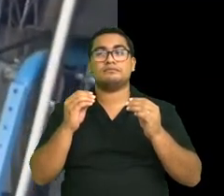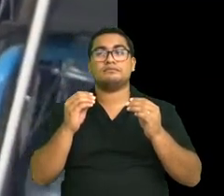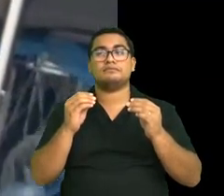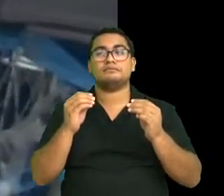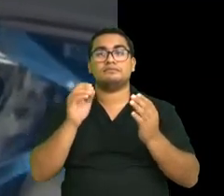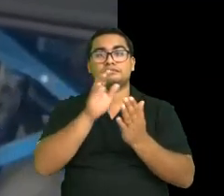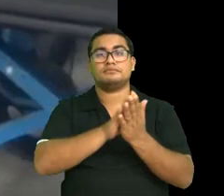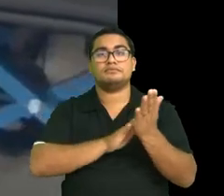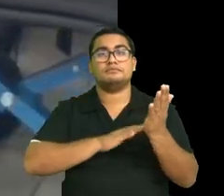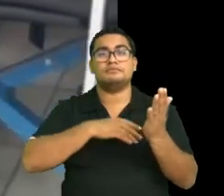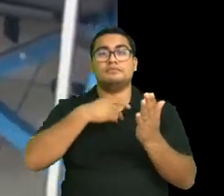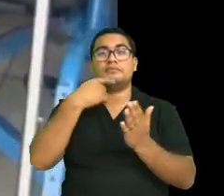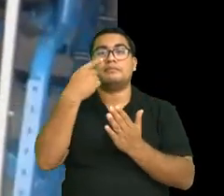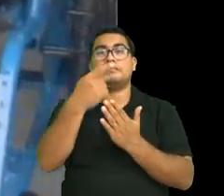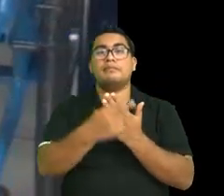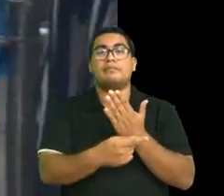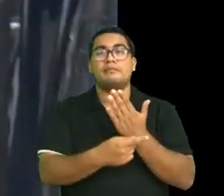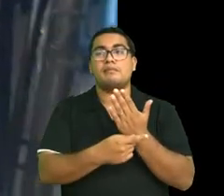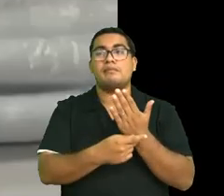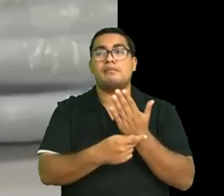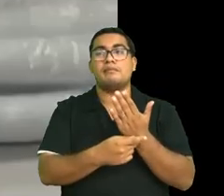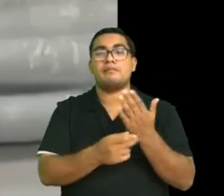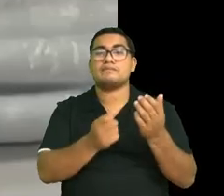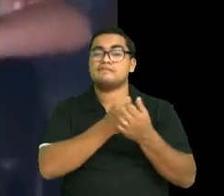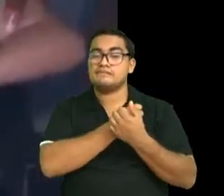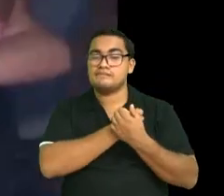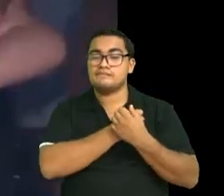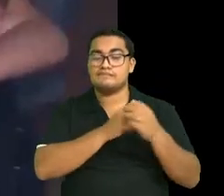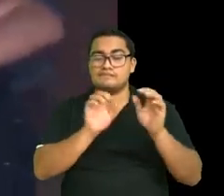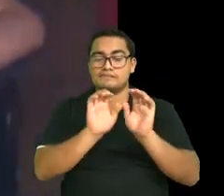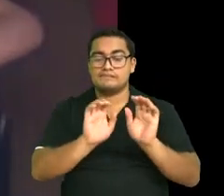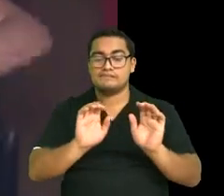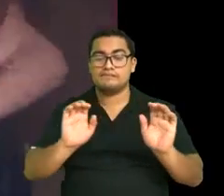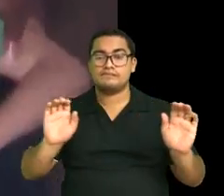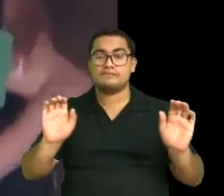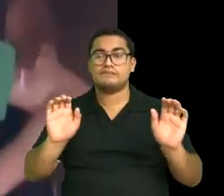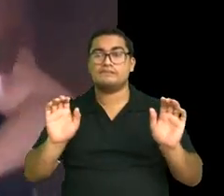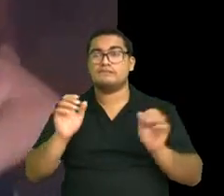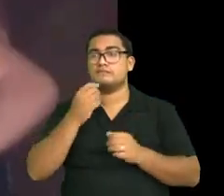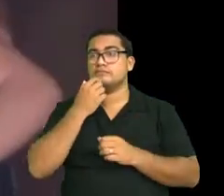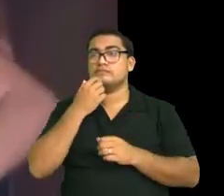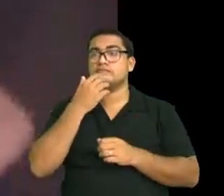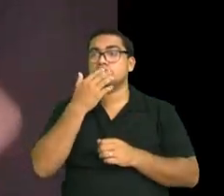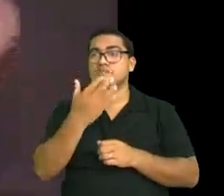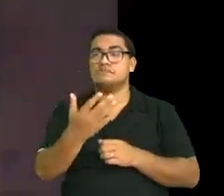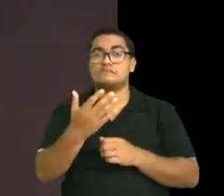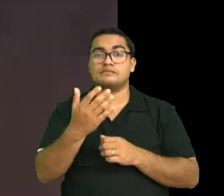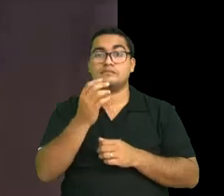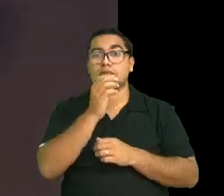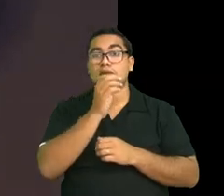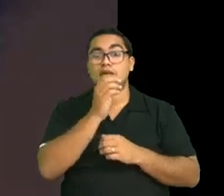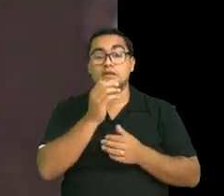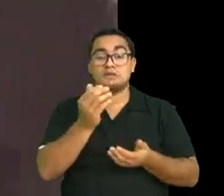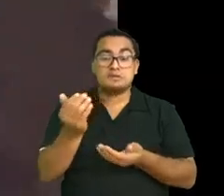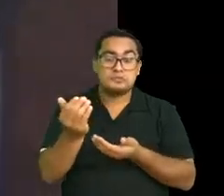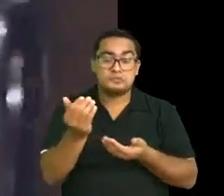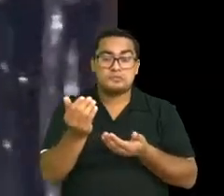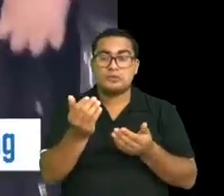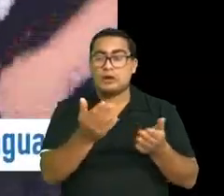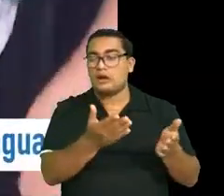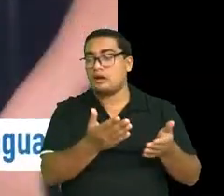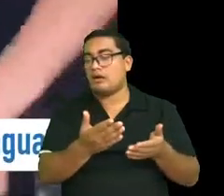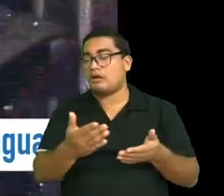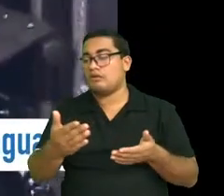los programas, todos amor para los más chiquitos, claro, porque desde la etapa de cero días hasta